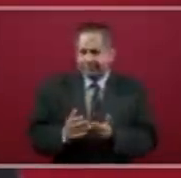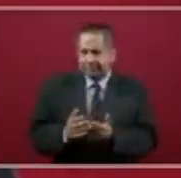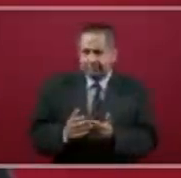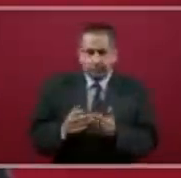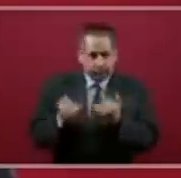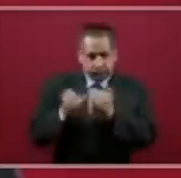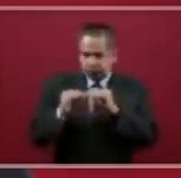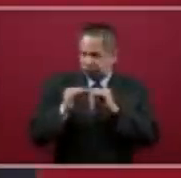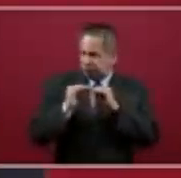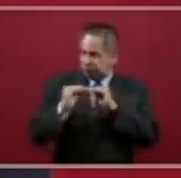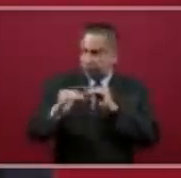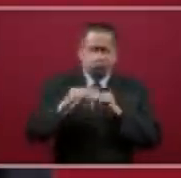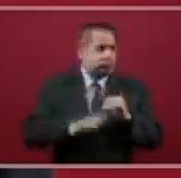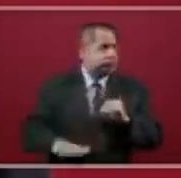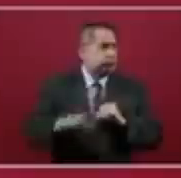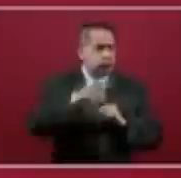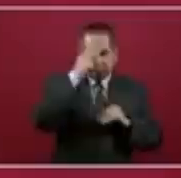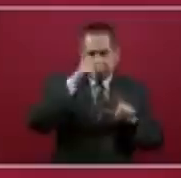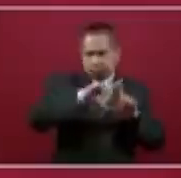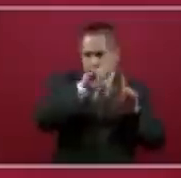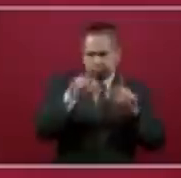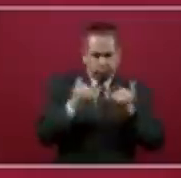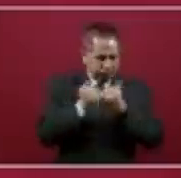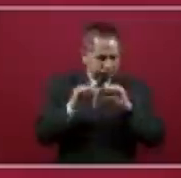parejo en todo el territorio,